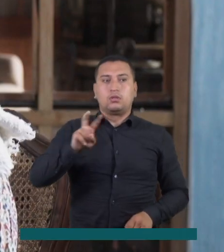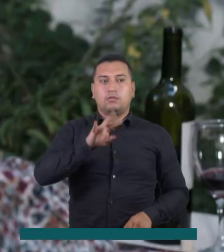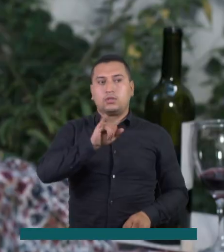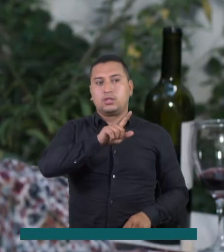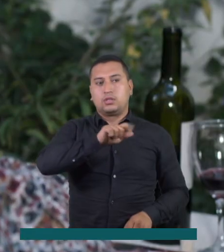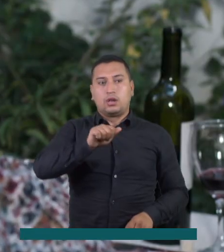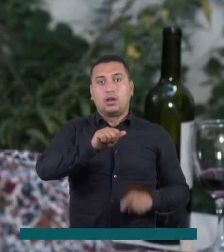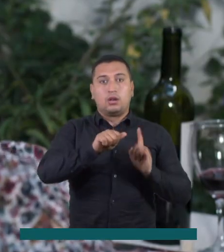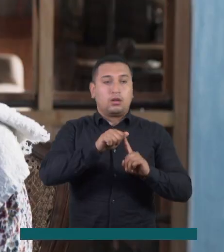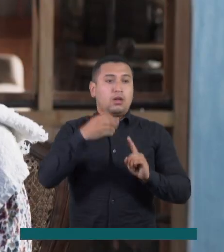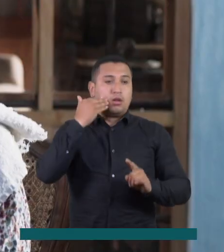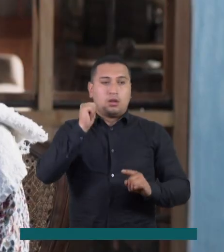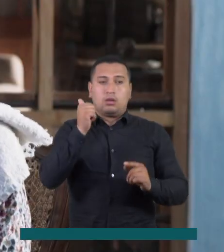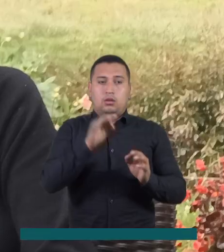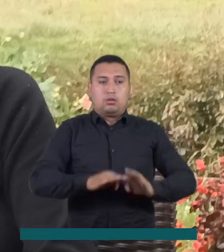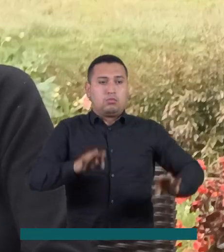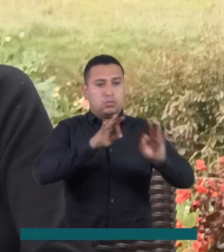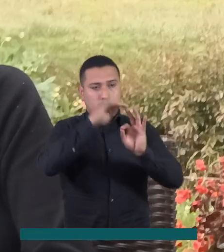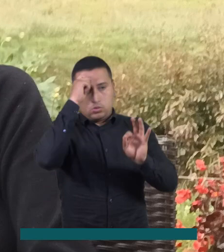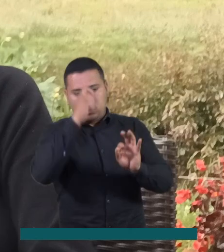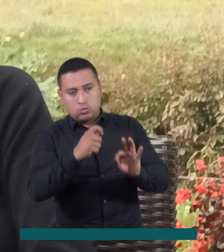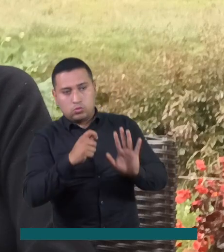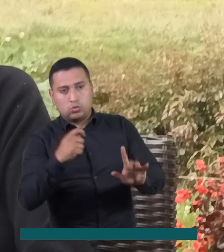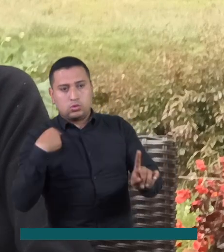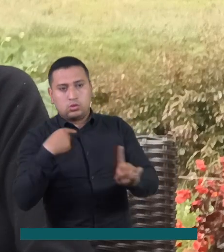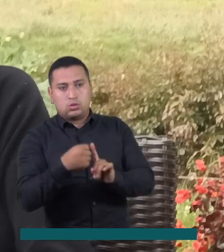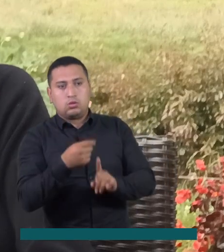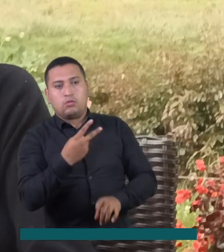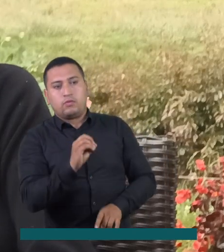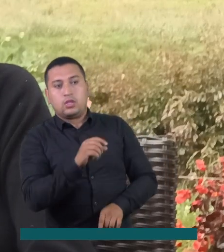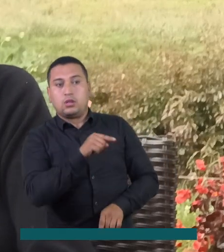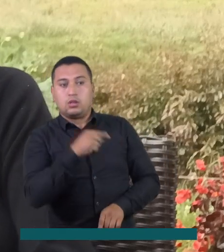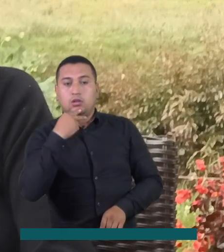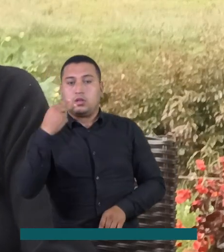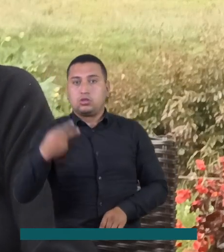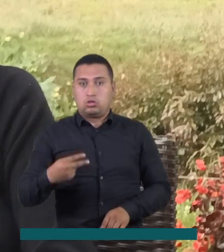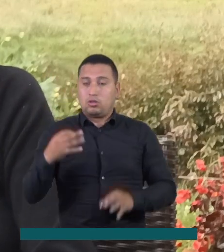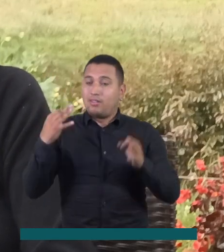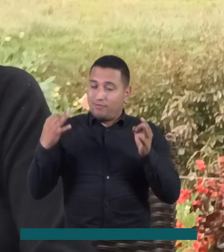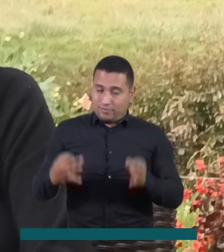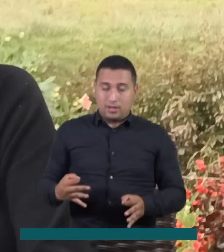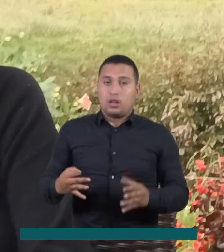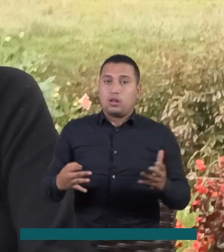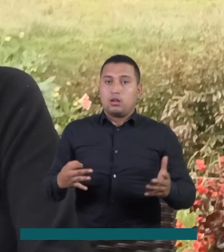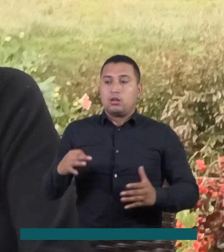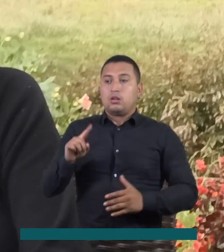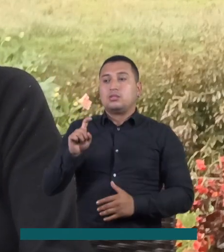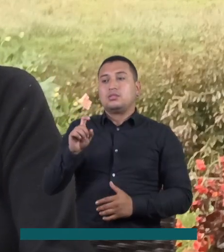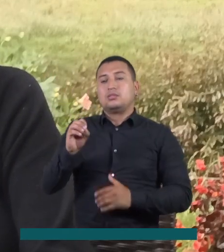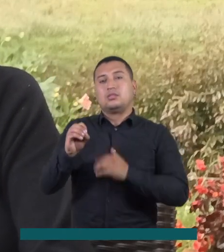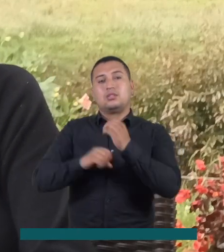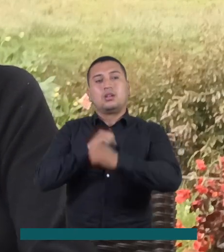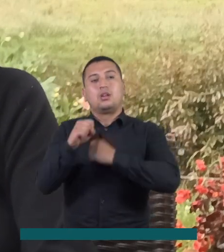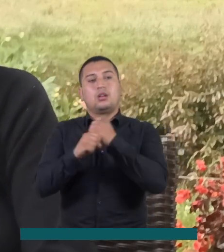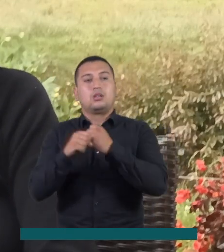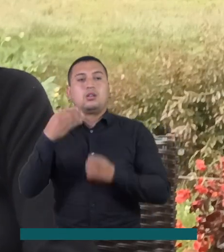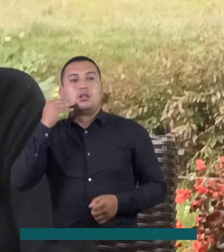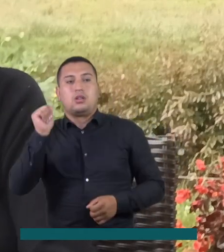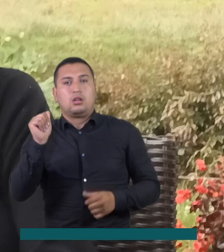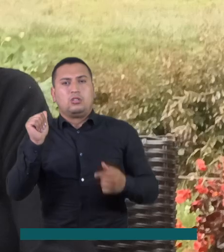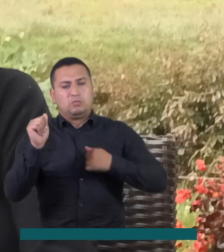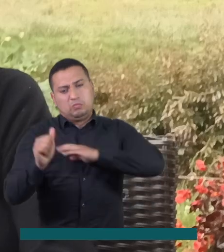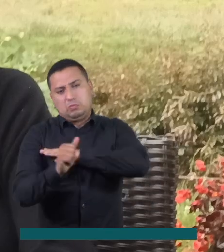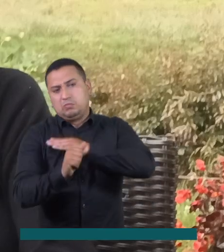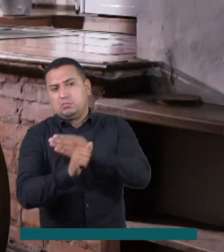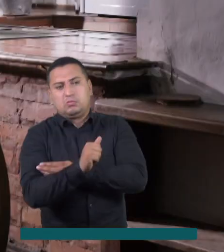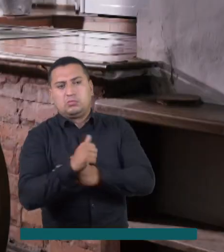solo en las pantallas de Canal 13. Es una historia basada en la vida real de una mujer que a sus 60 años tiene la valentía